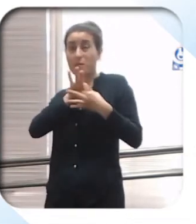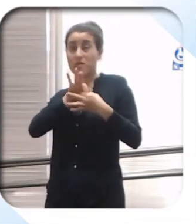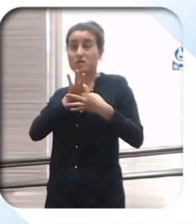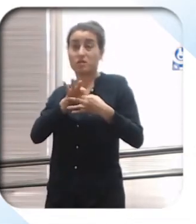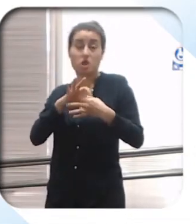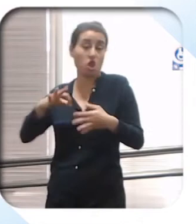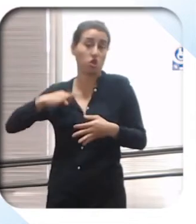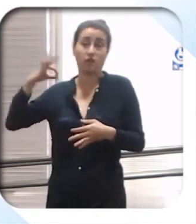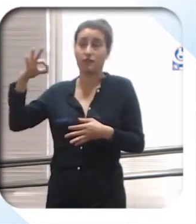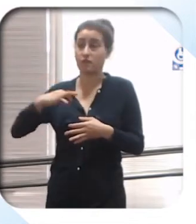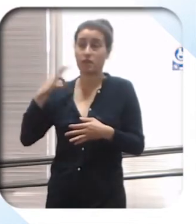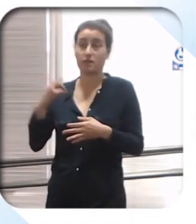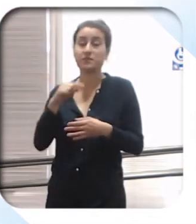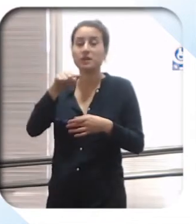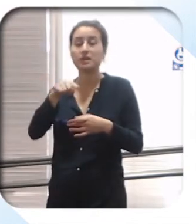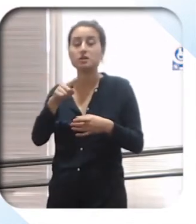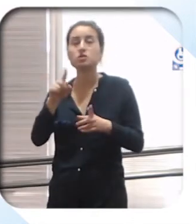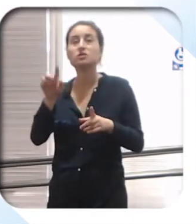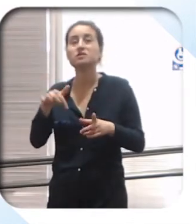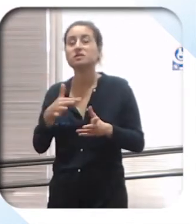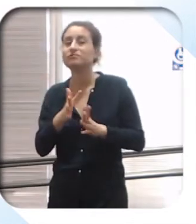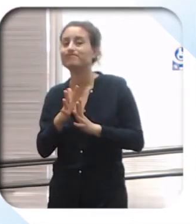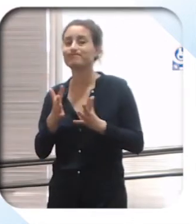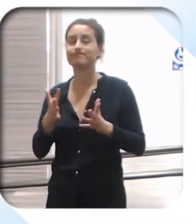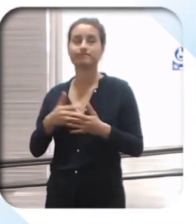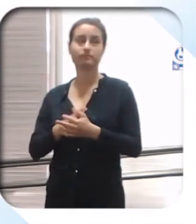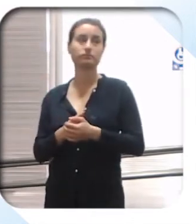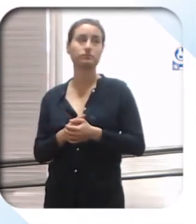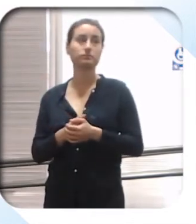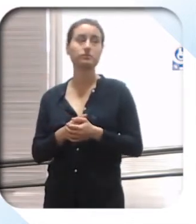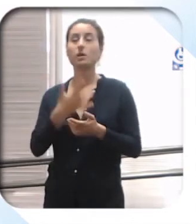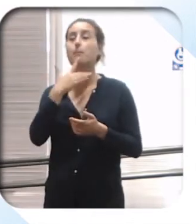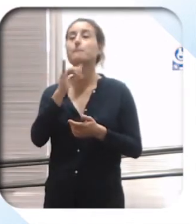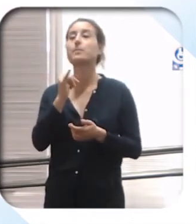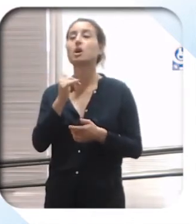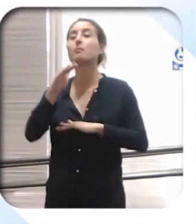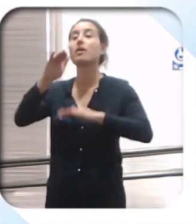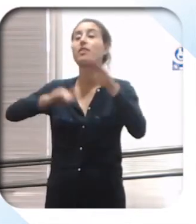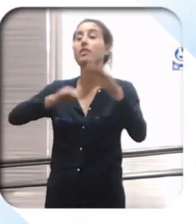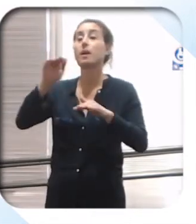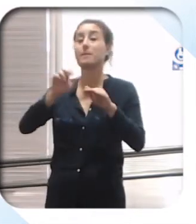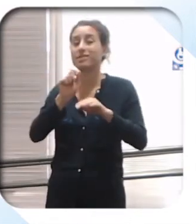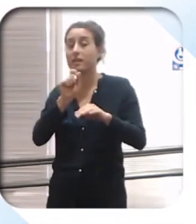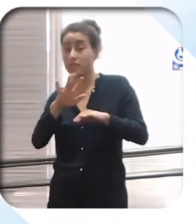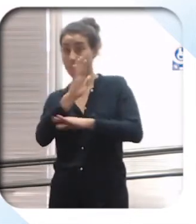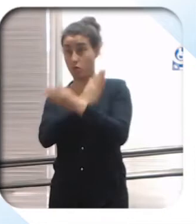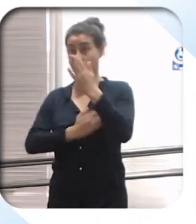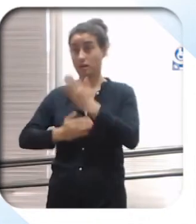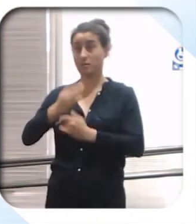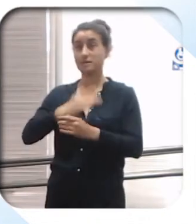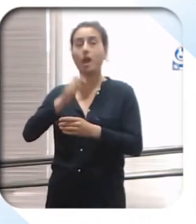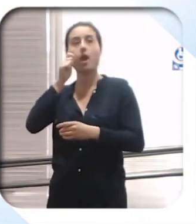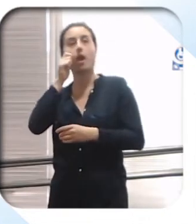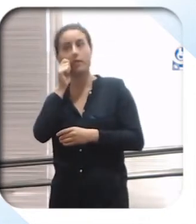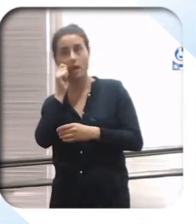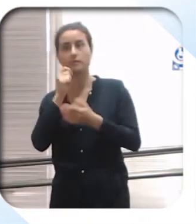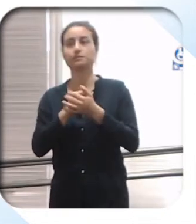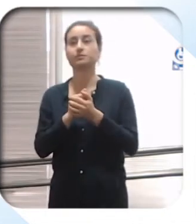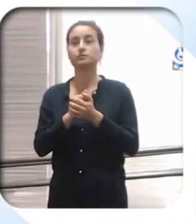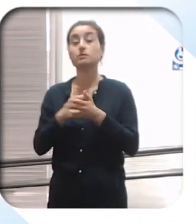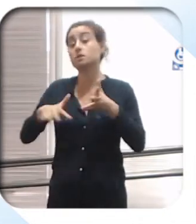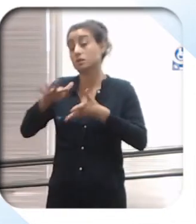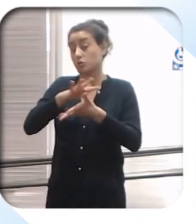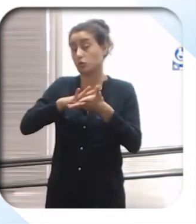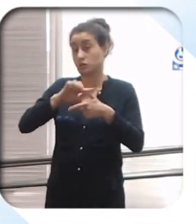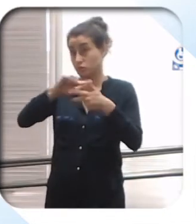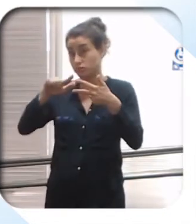por vida. Esto trae aparejado que, por ejemplo, dependiendo del tipo de discapacidad, la edad y esta